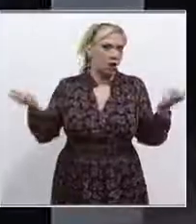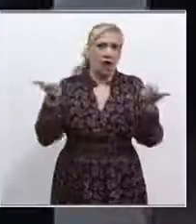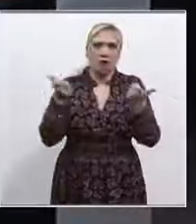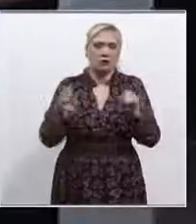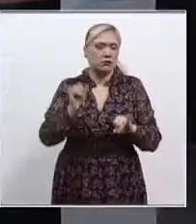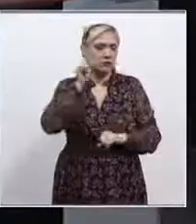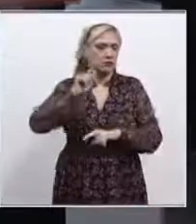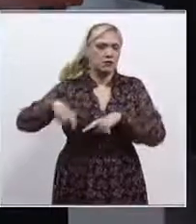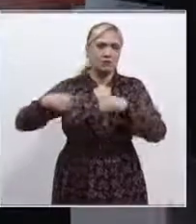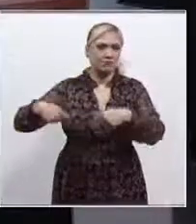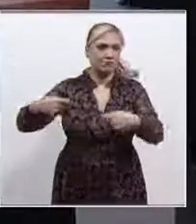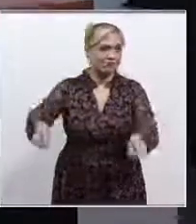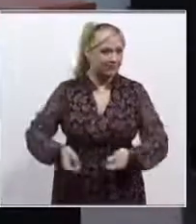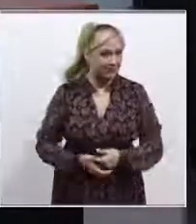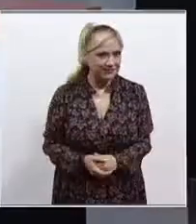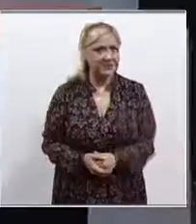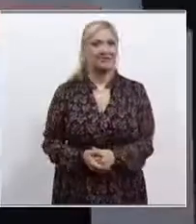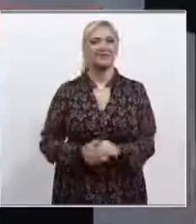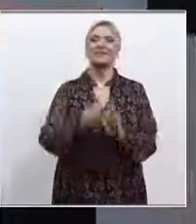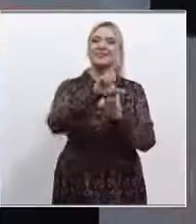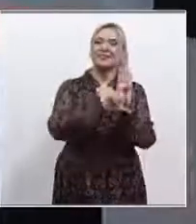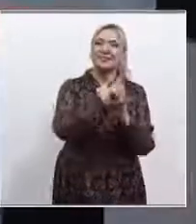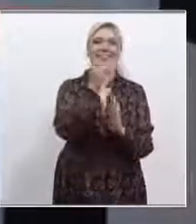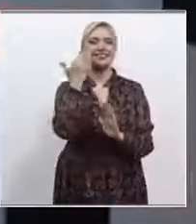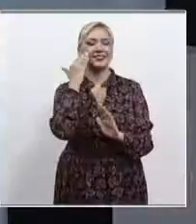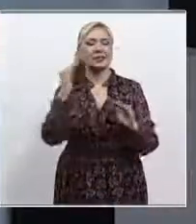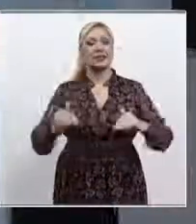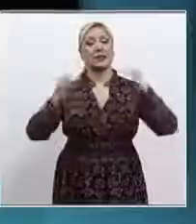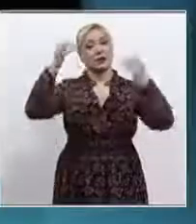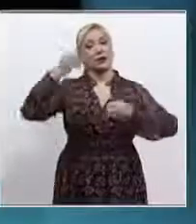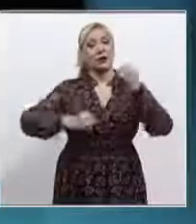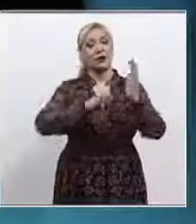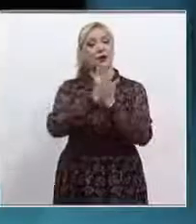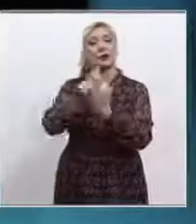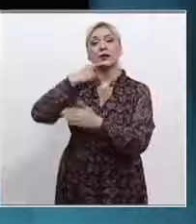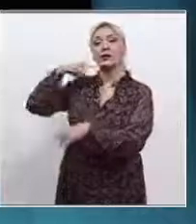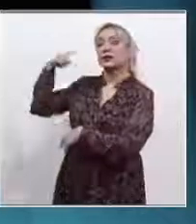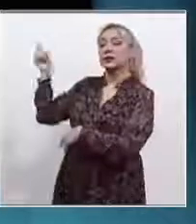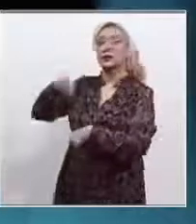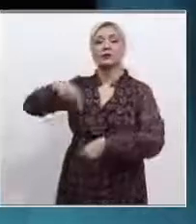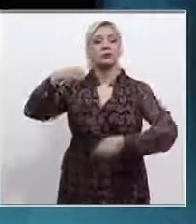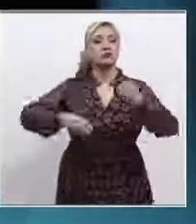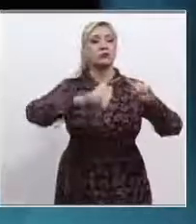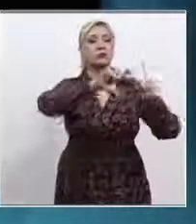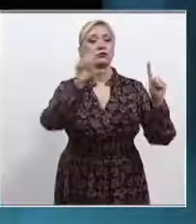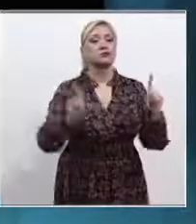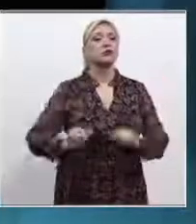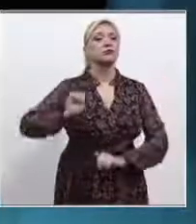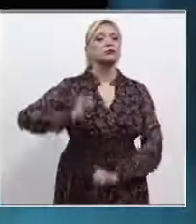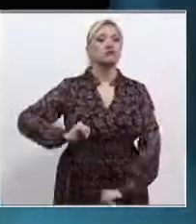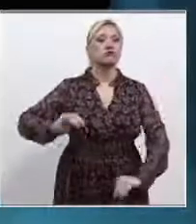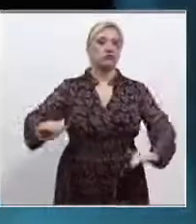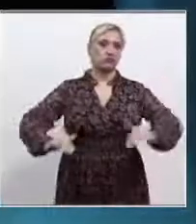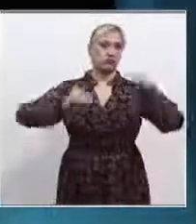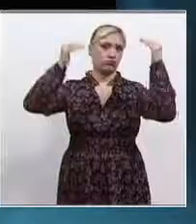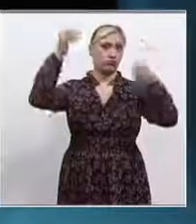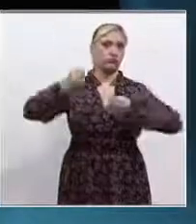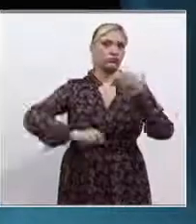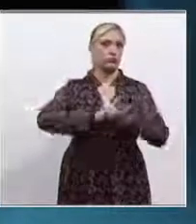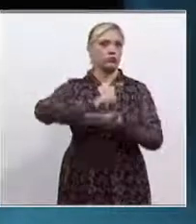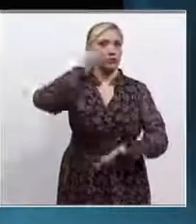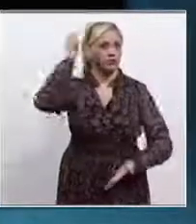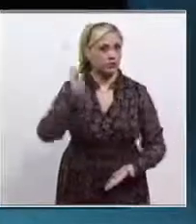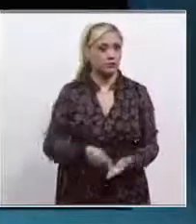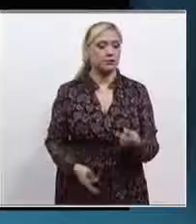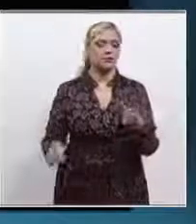Y a través de redes sociales, la Suprema Corte dio a conocer que el Poder Judicial Federal está integrado por el máximo tribunal del país, el Consejo